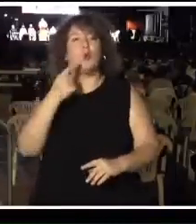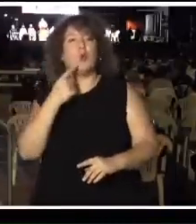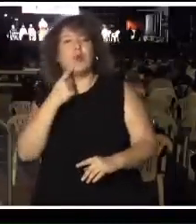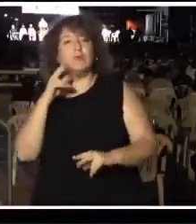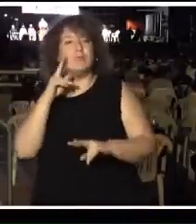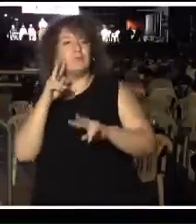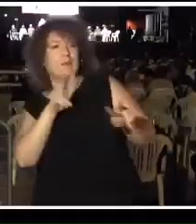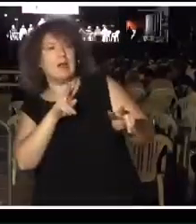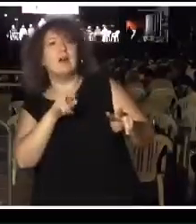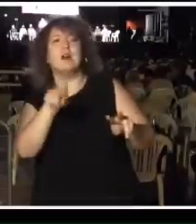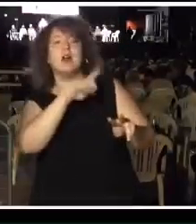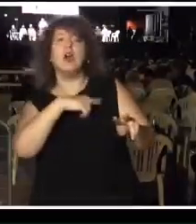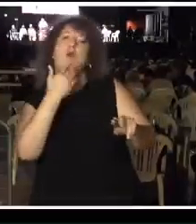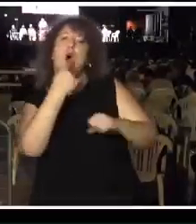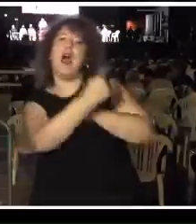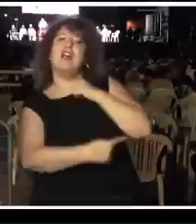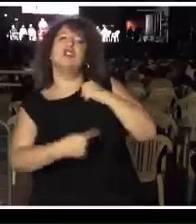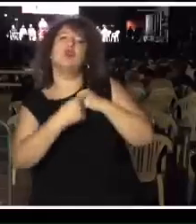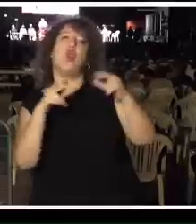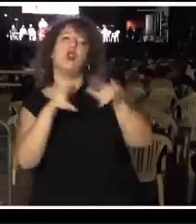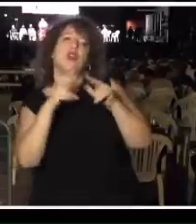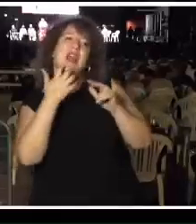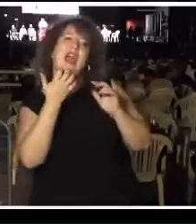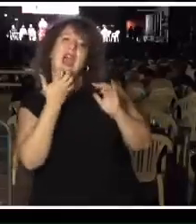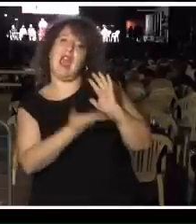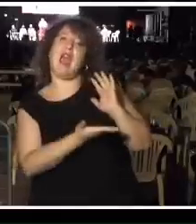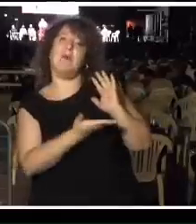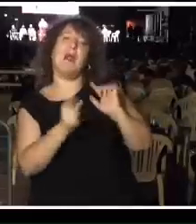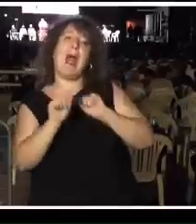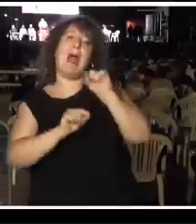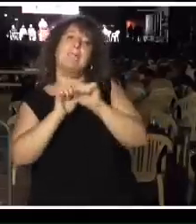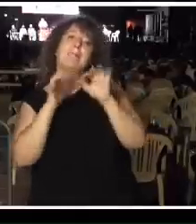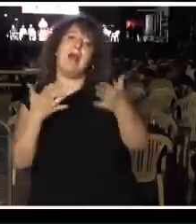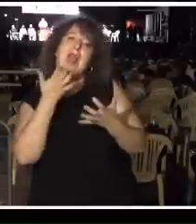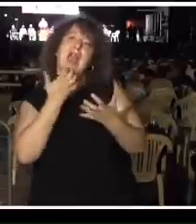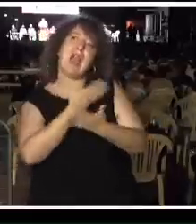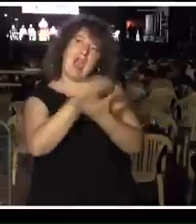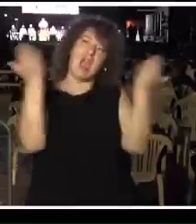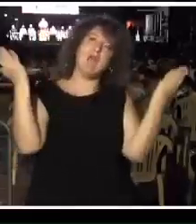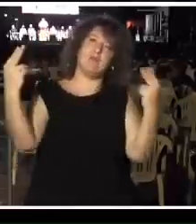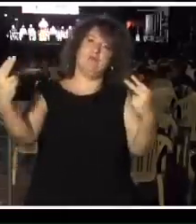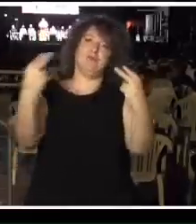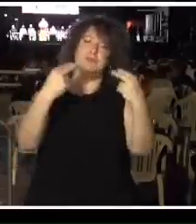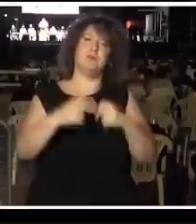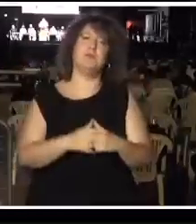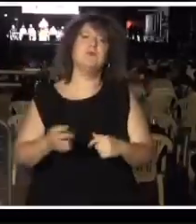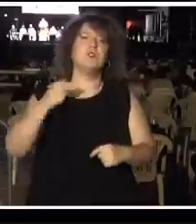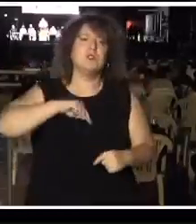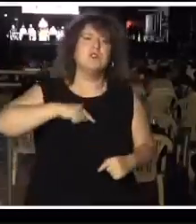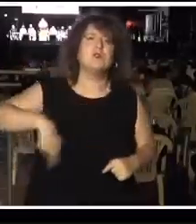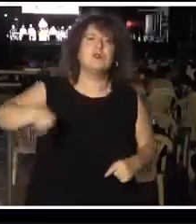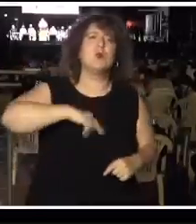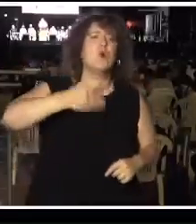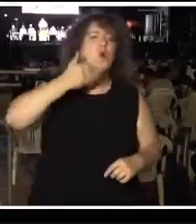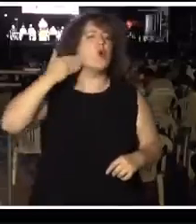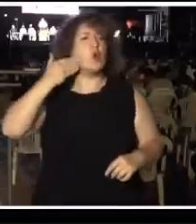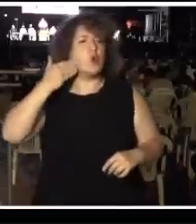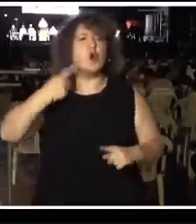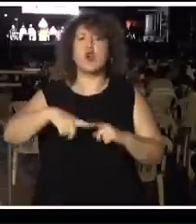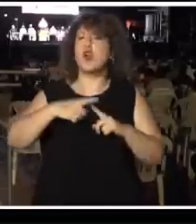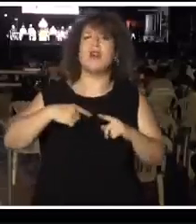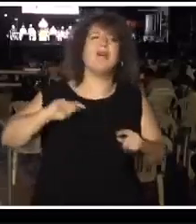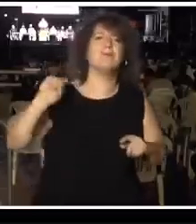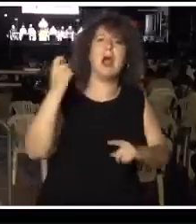nuestro escudo social como ejemplo mundial de combate a la pandemia. Sintamos el orgullo de haber conseguido todo